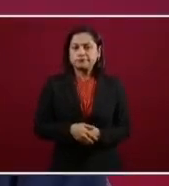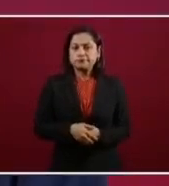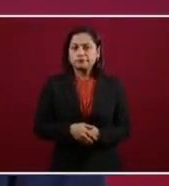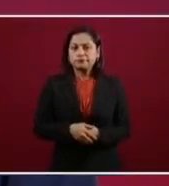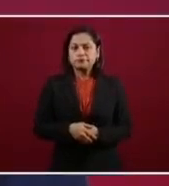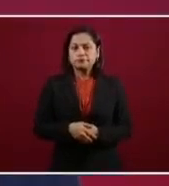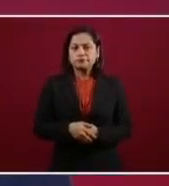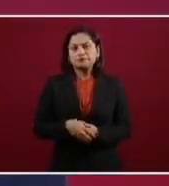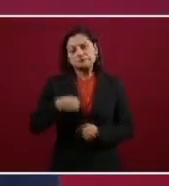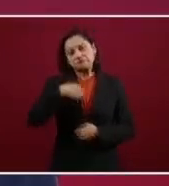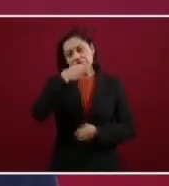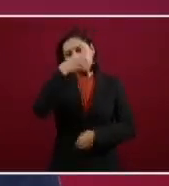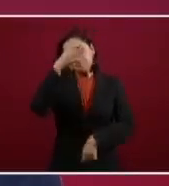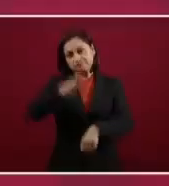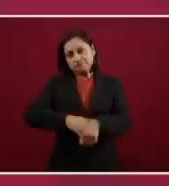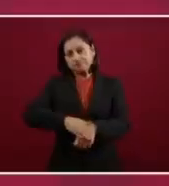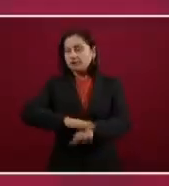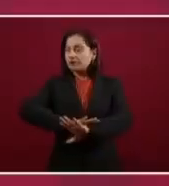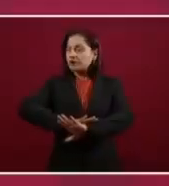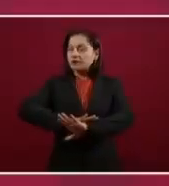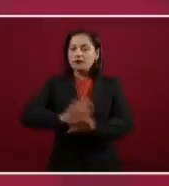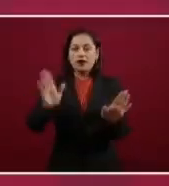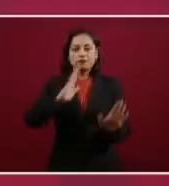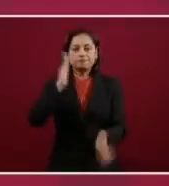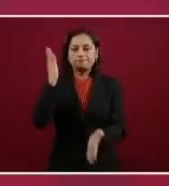ya no va a ser así